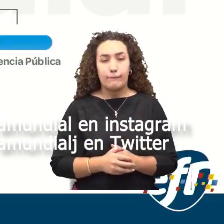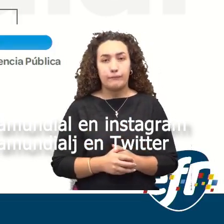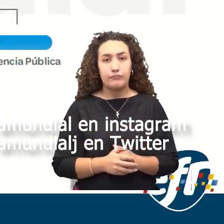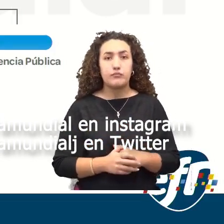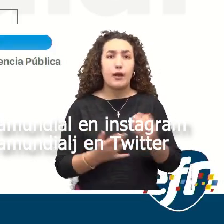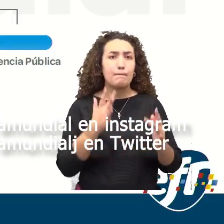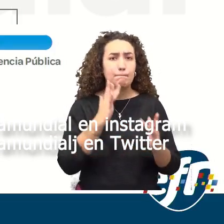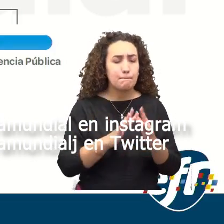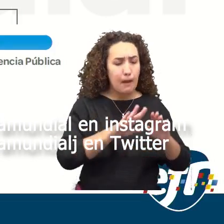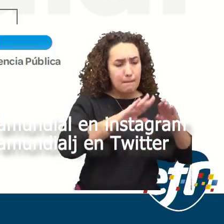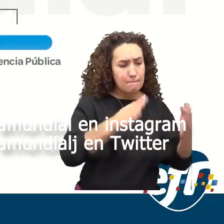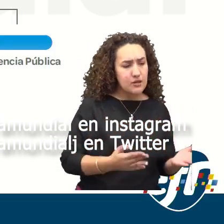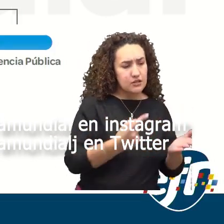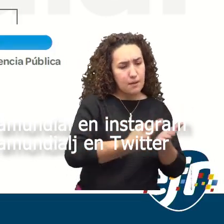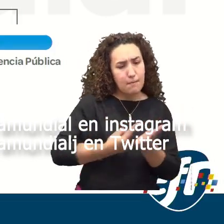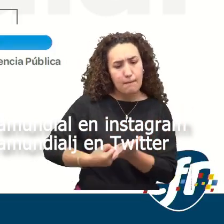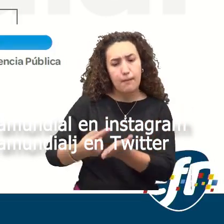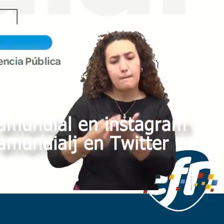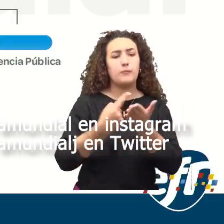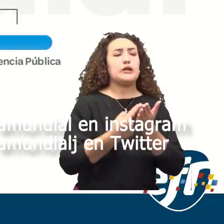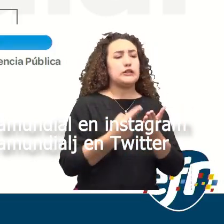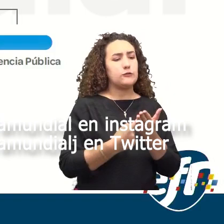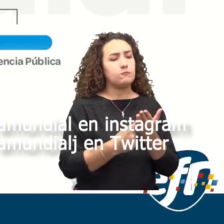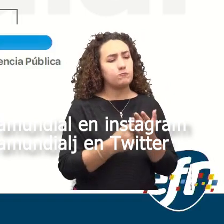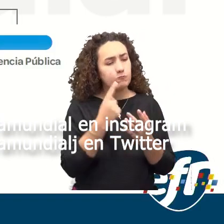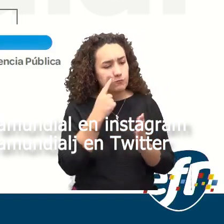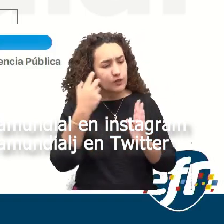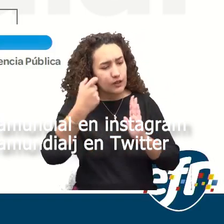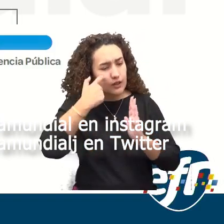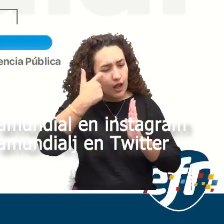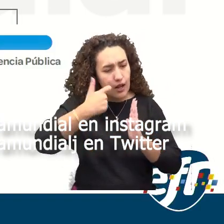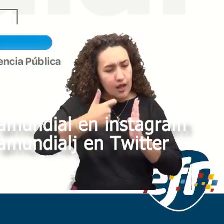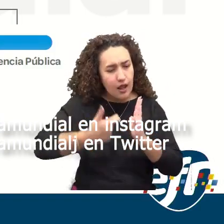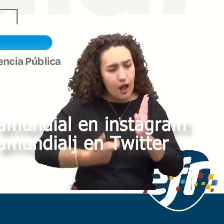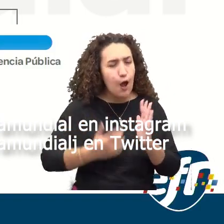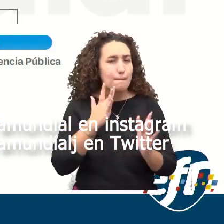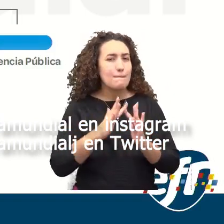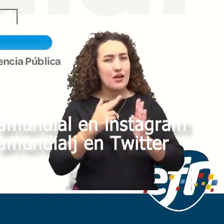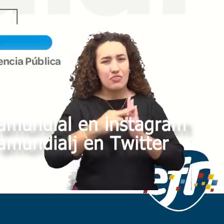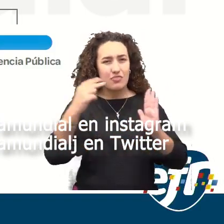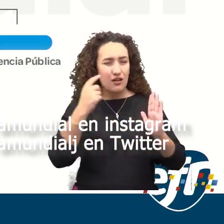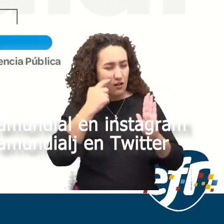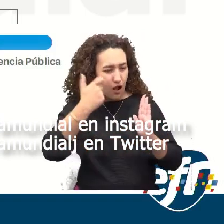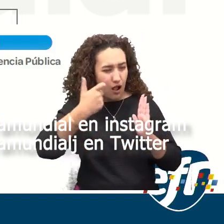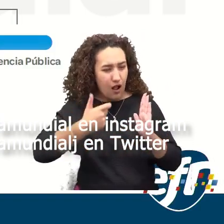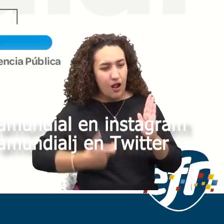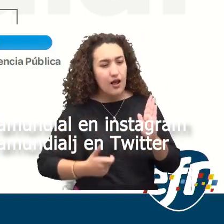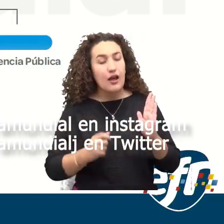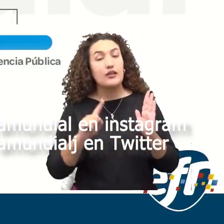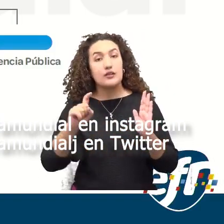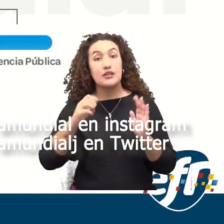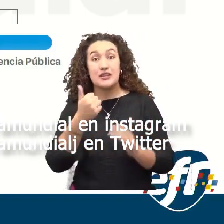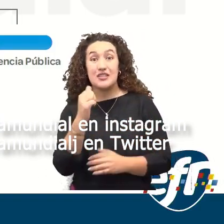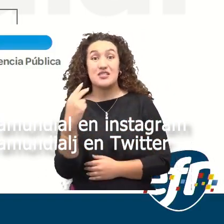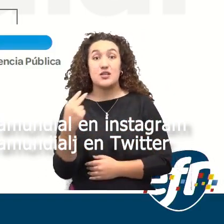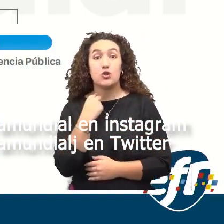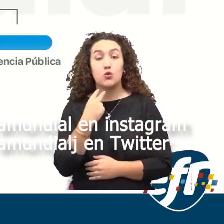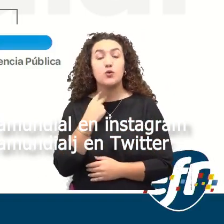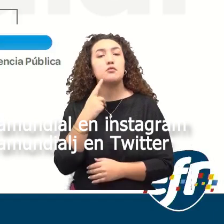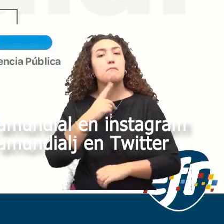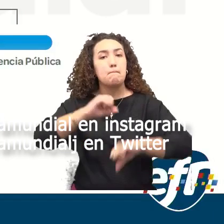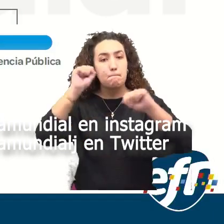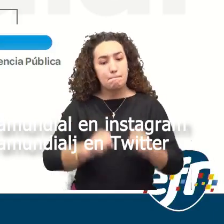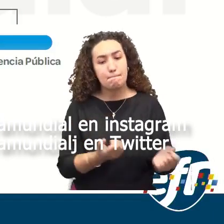de verificación técnica, el 10 de noviembre la evaluación de la viabilidad ambiental, y